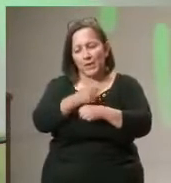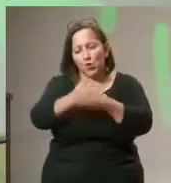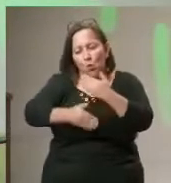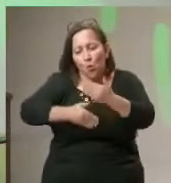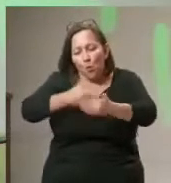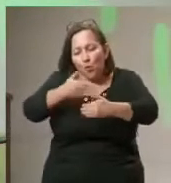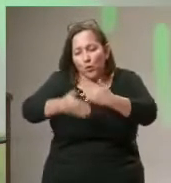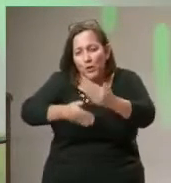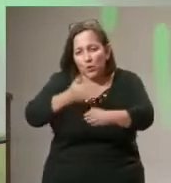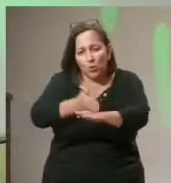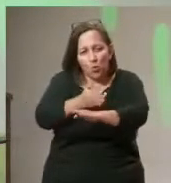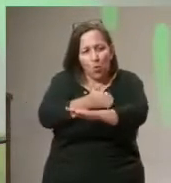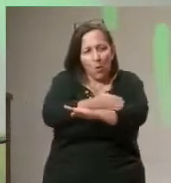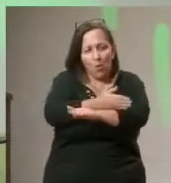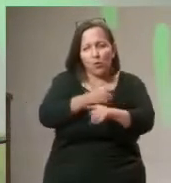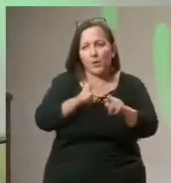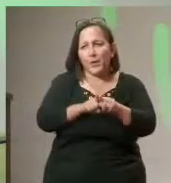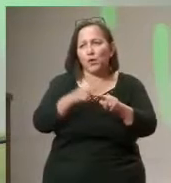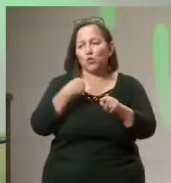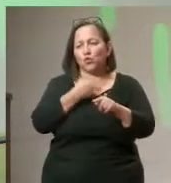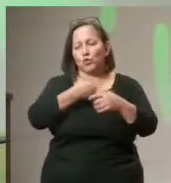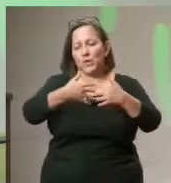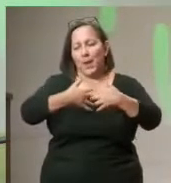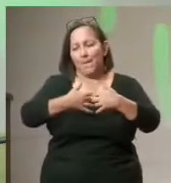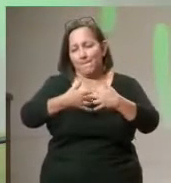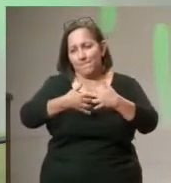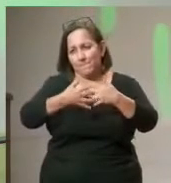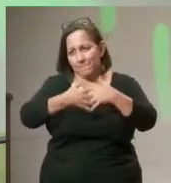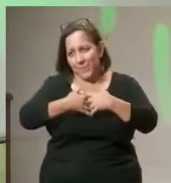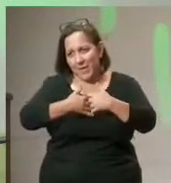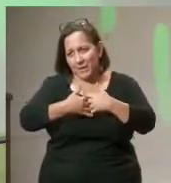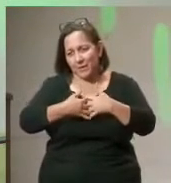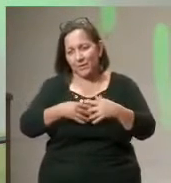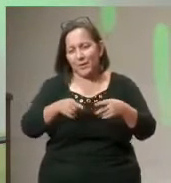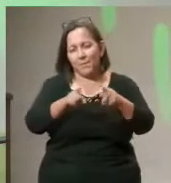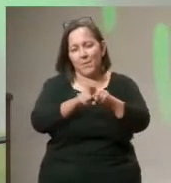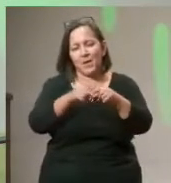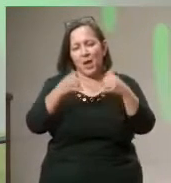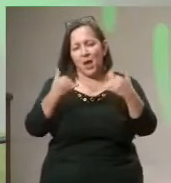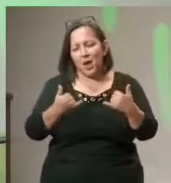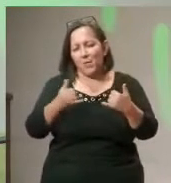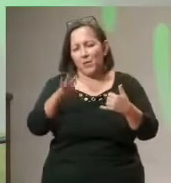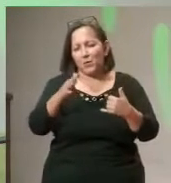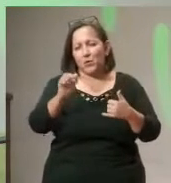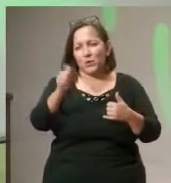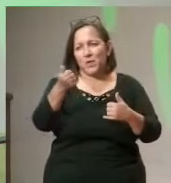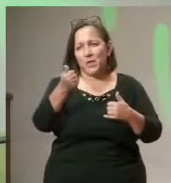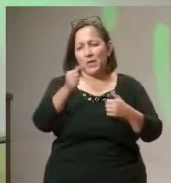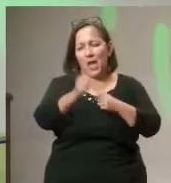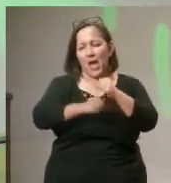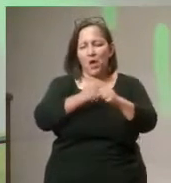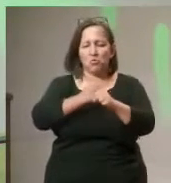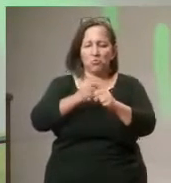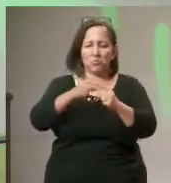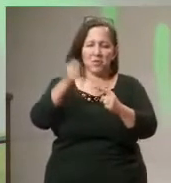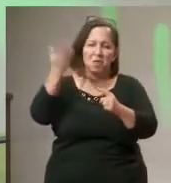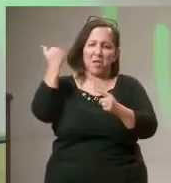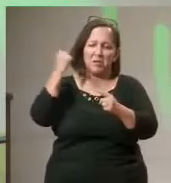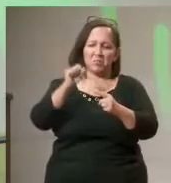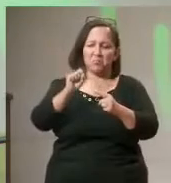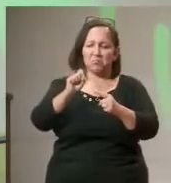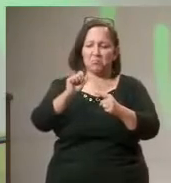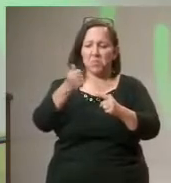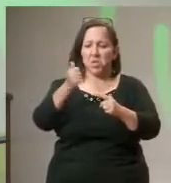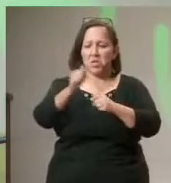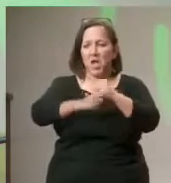y nosotros en la empresa, desde ya hace poco más de 10 años, empezamos a desarrollar el proyecto de